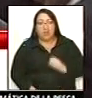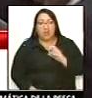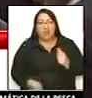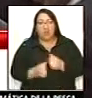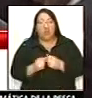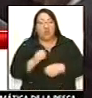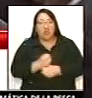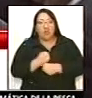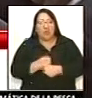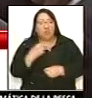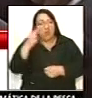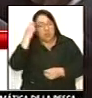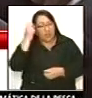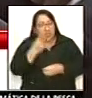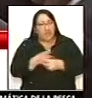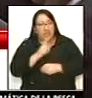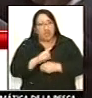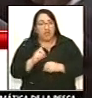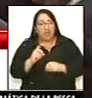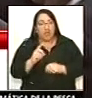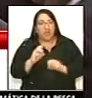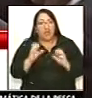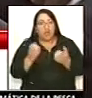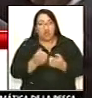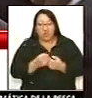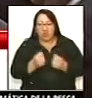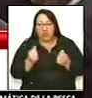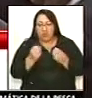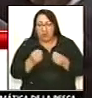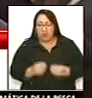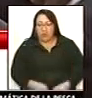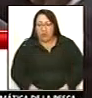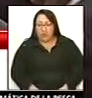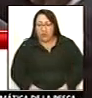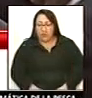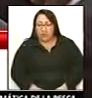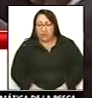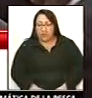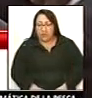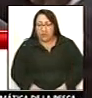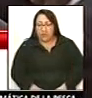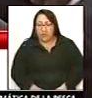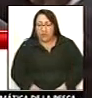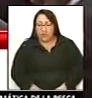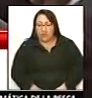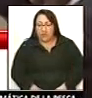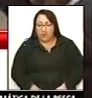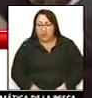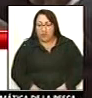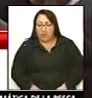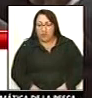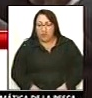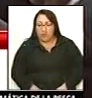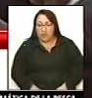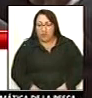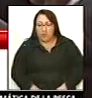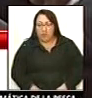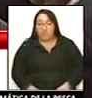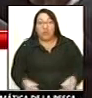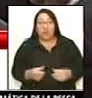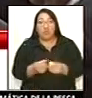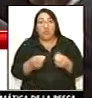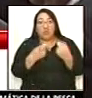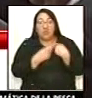actuación política que desarrolla el Poder Legislativo como espacio de representación de partidos políticos. Y los